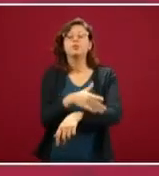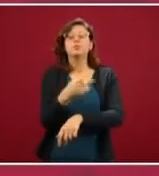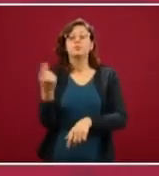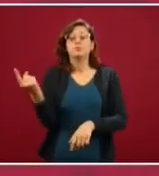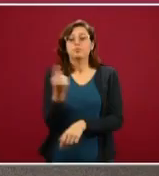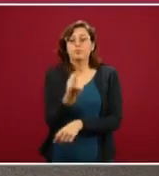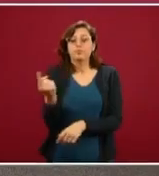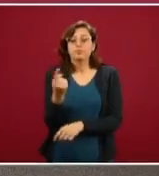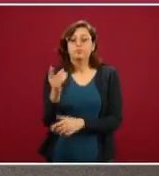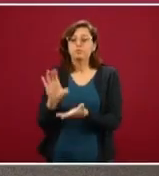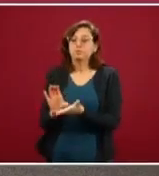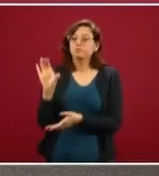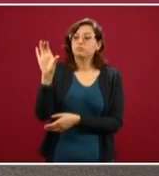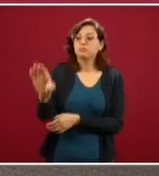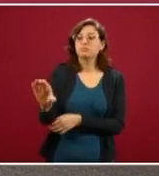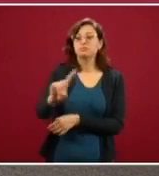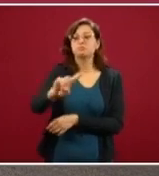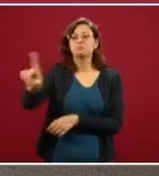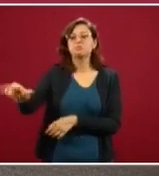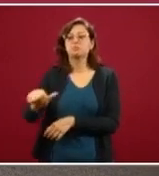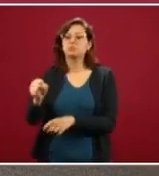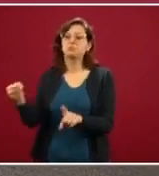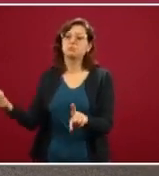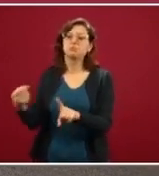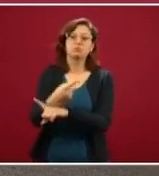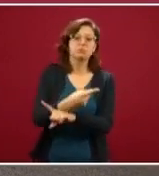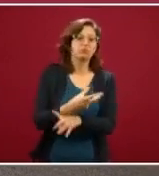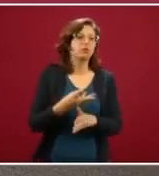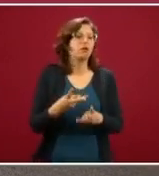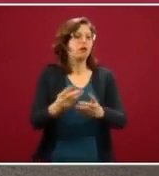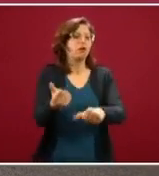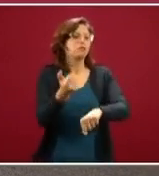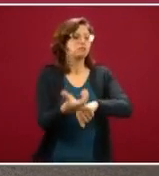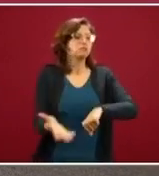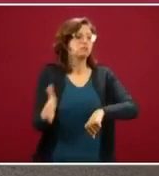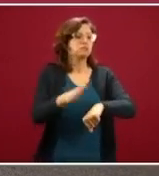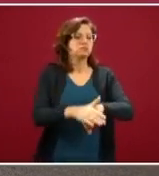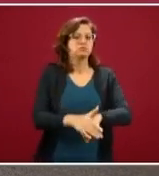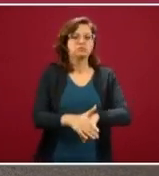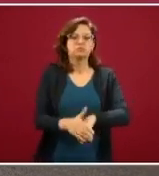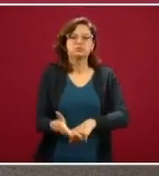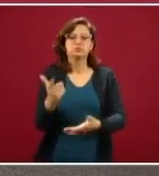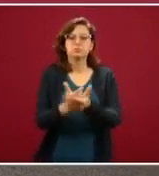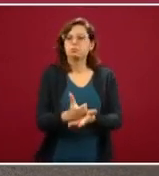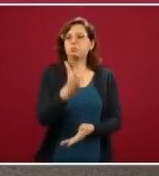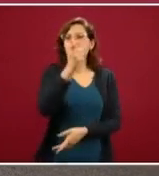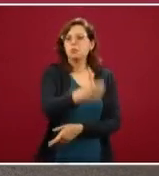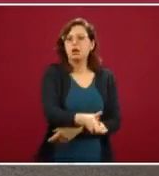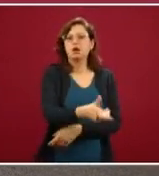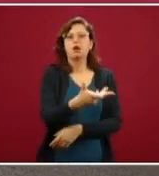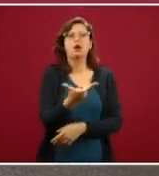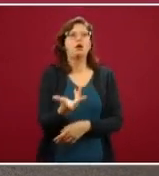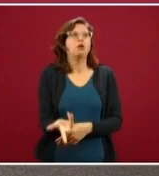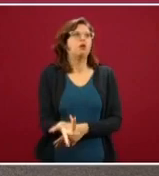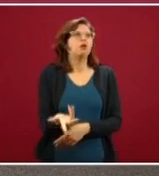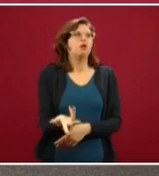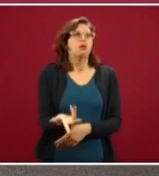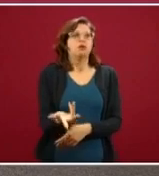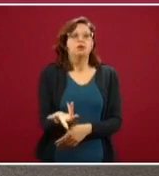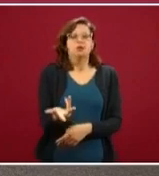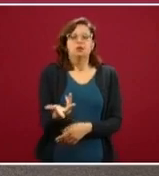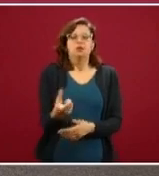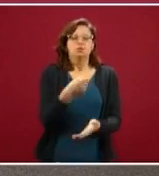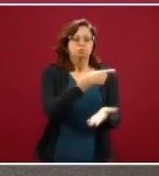y utilizarse en gastos administrativos para el pago de nómina,